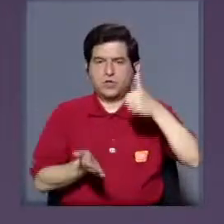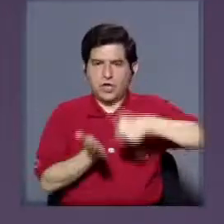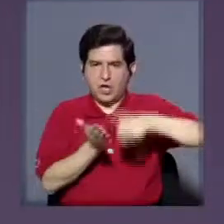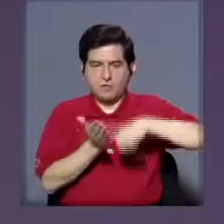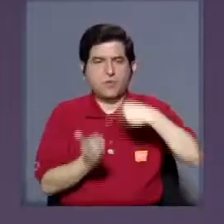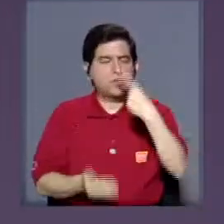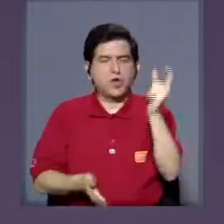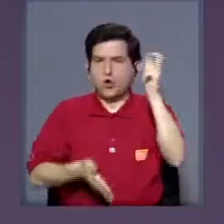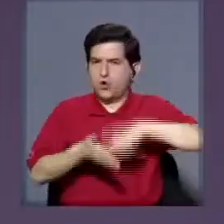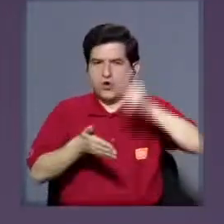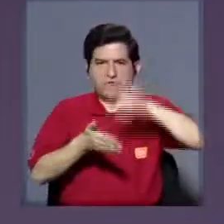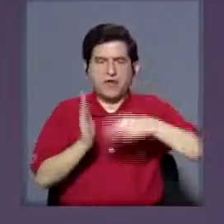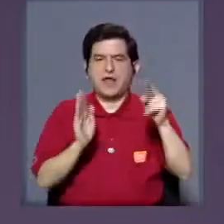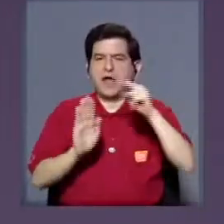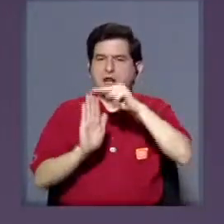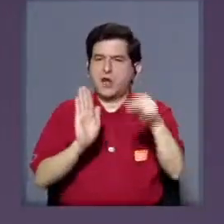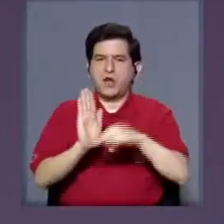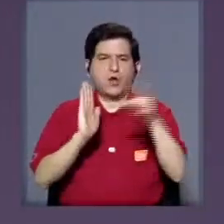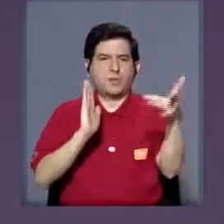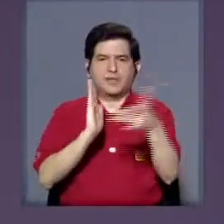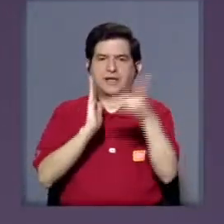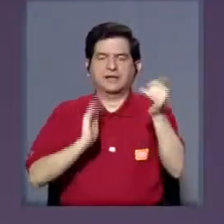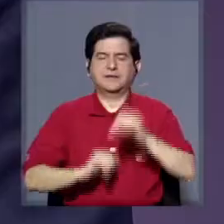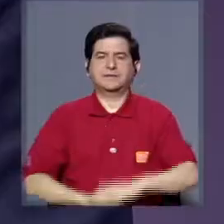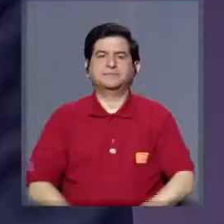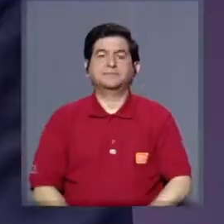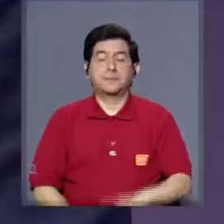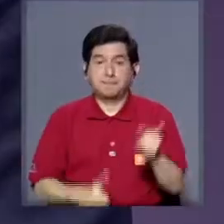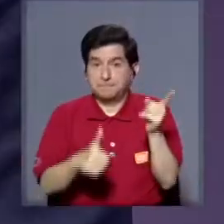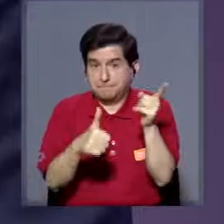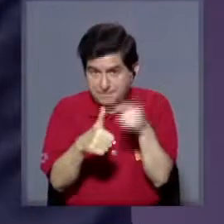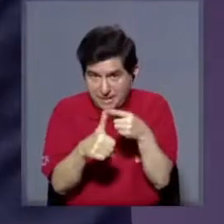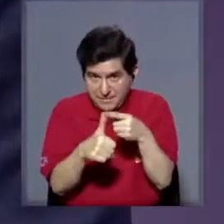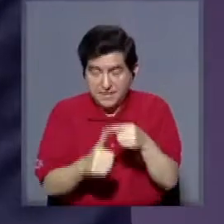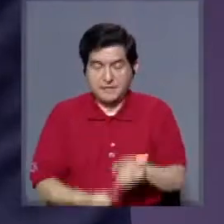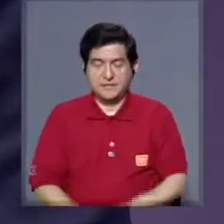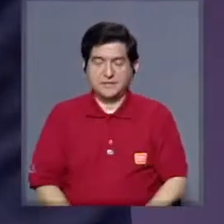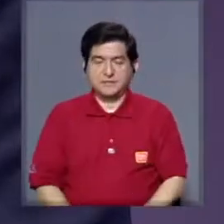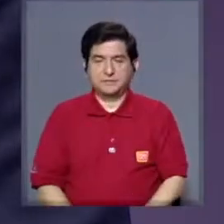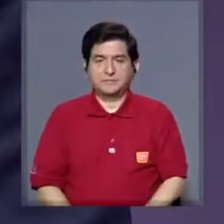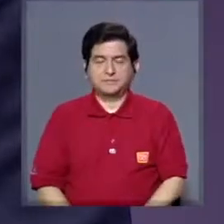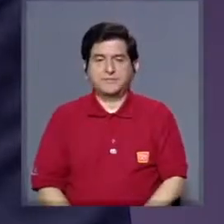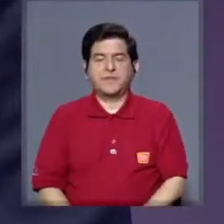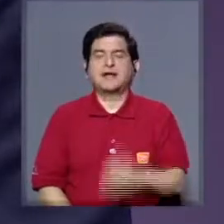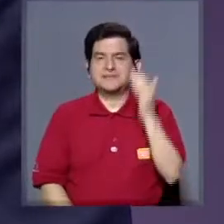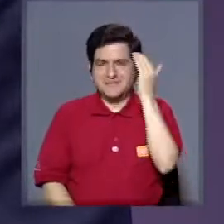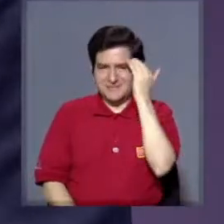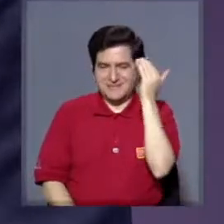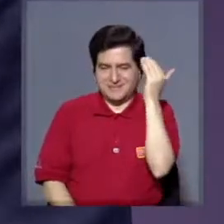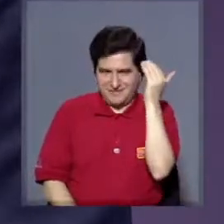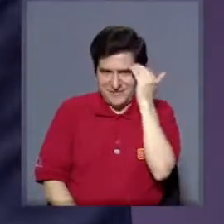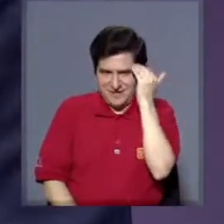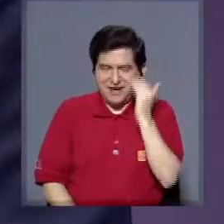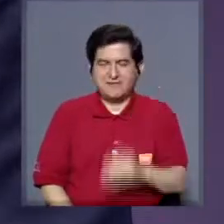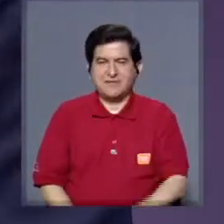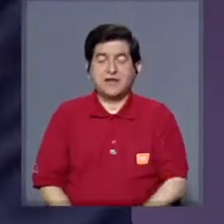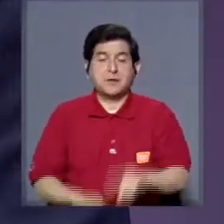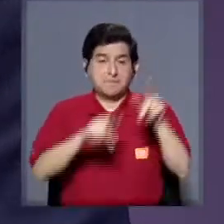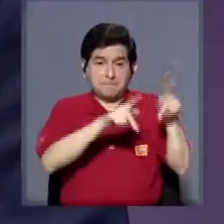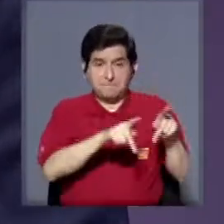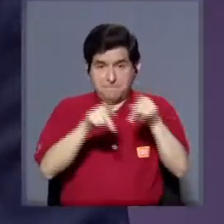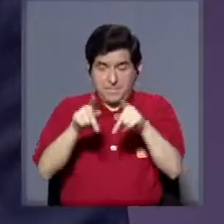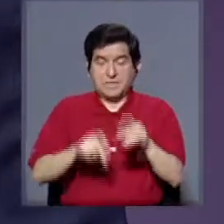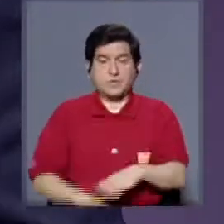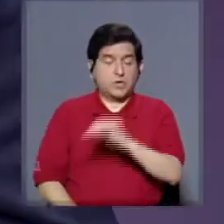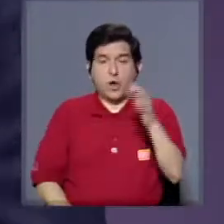no firmar la norma técnica bueno primero que todo sabemos que las personas